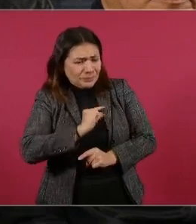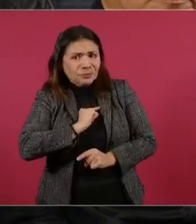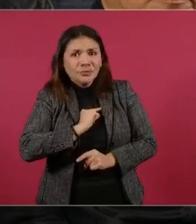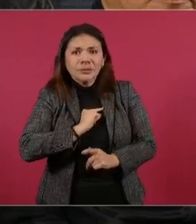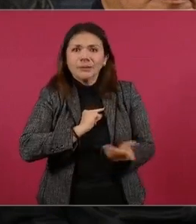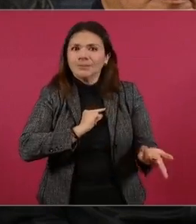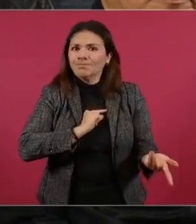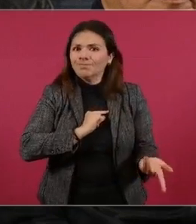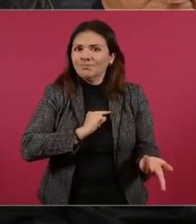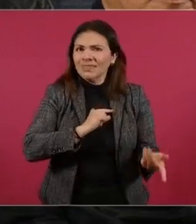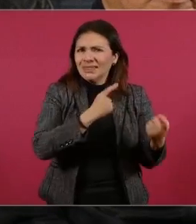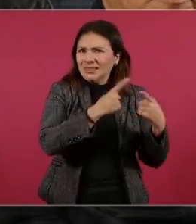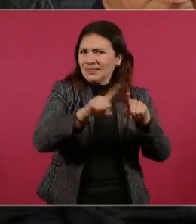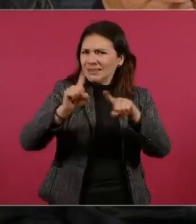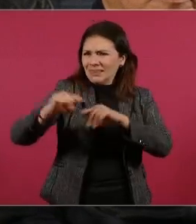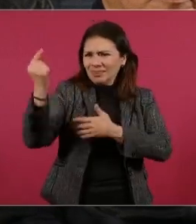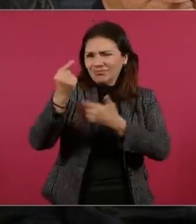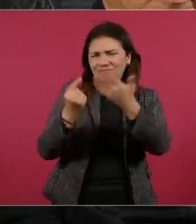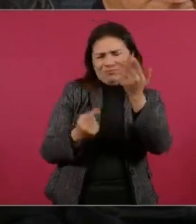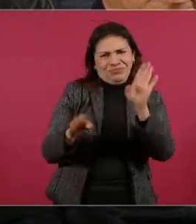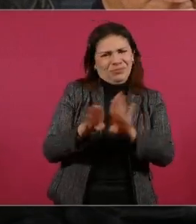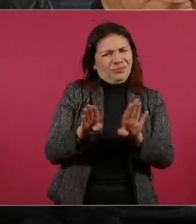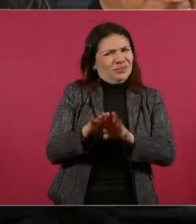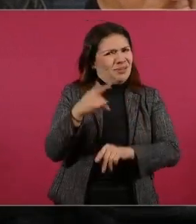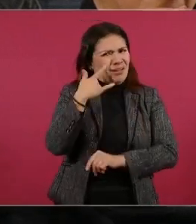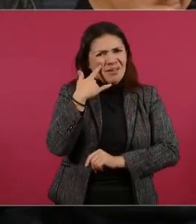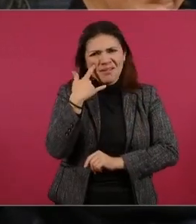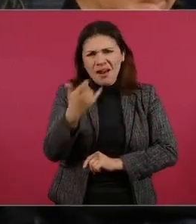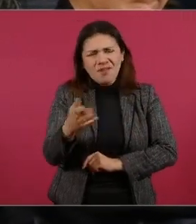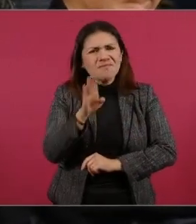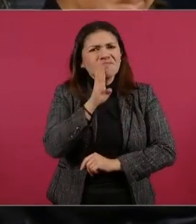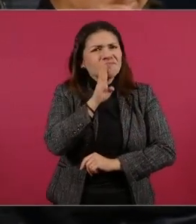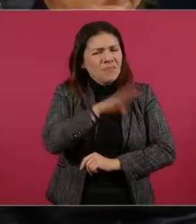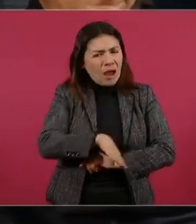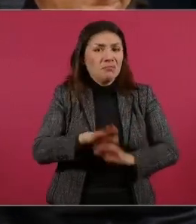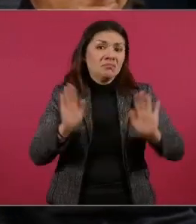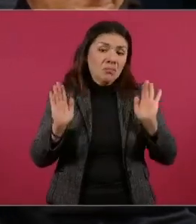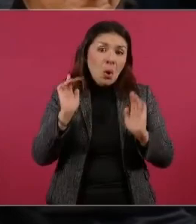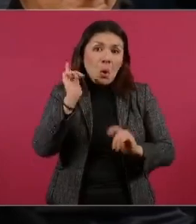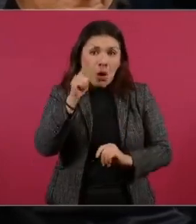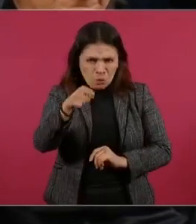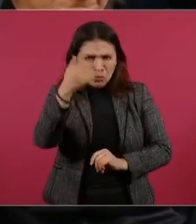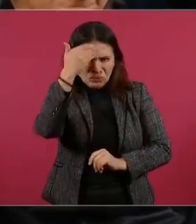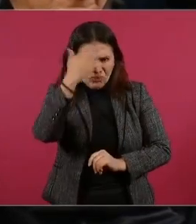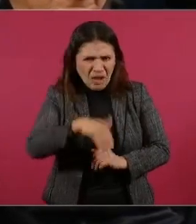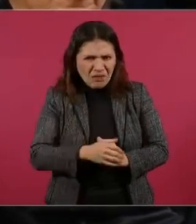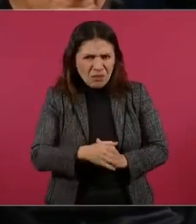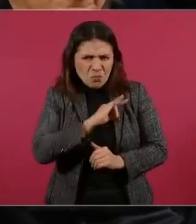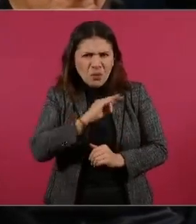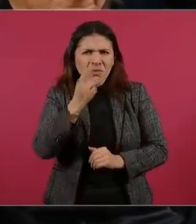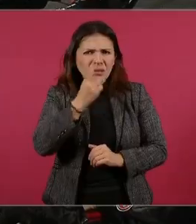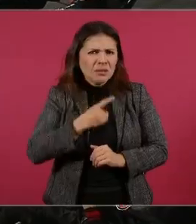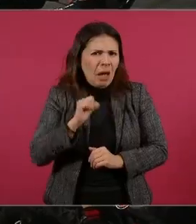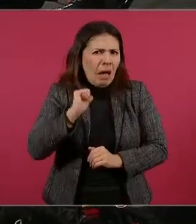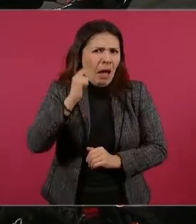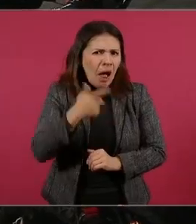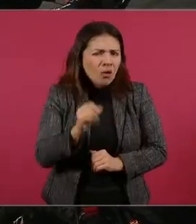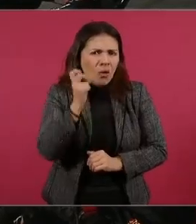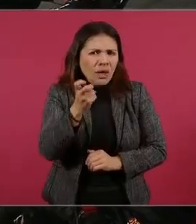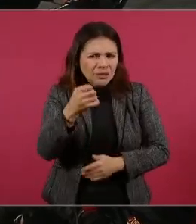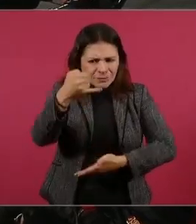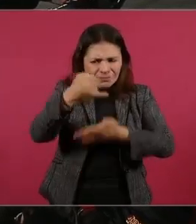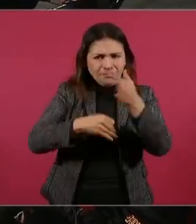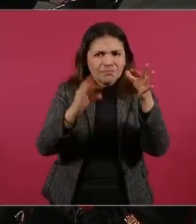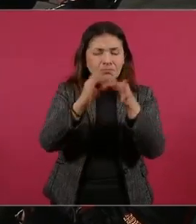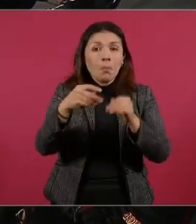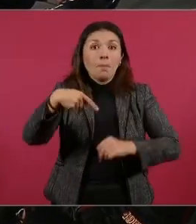hay hay diversas irregularidades en este tema que sí estaría bien que la cedena no sé si usted tiene o puede decir algo de eso pero